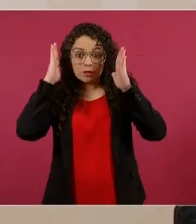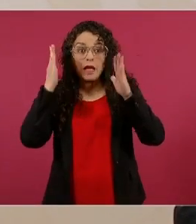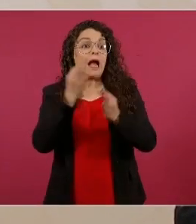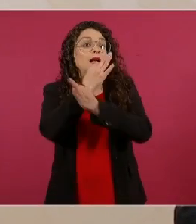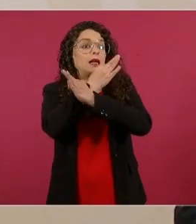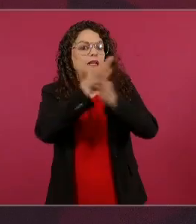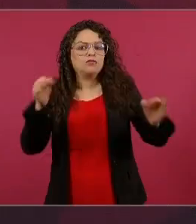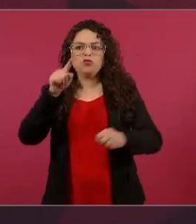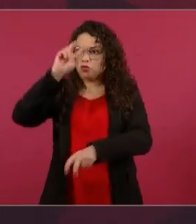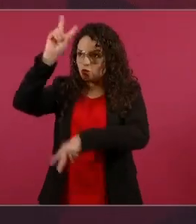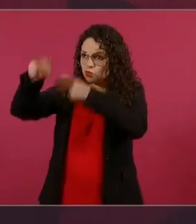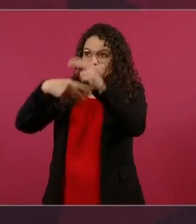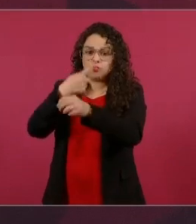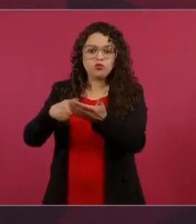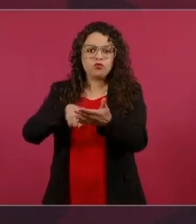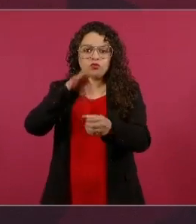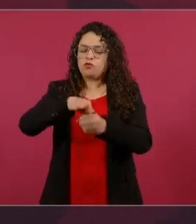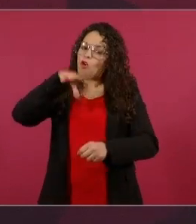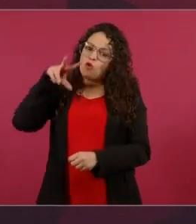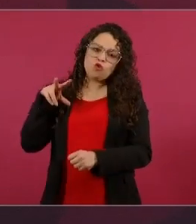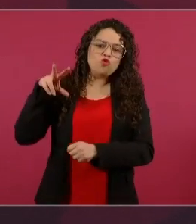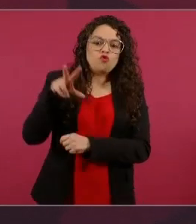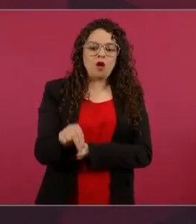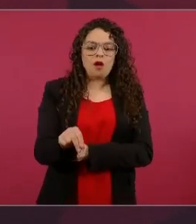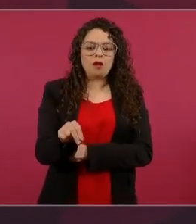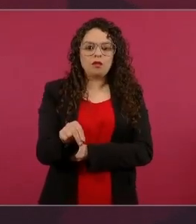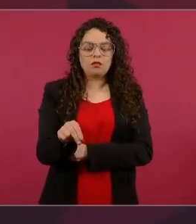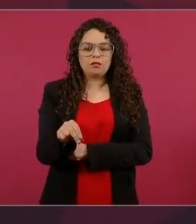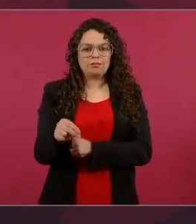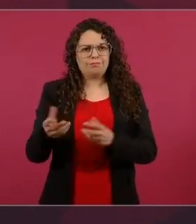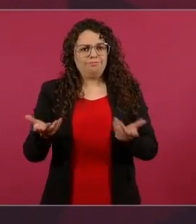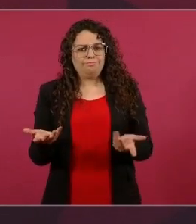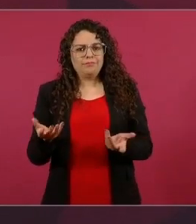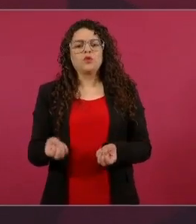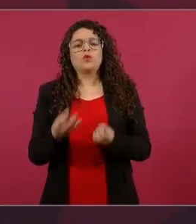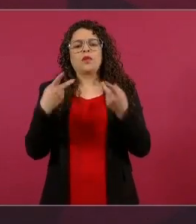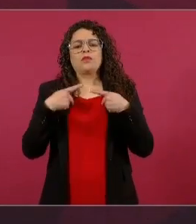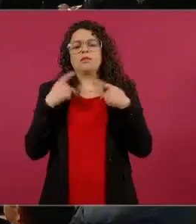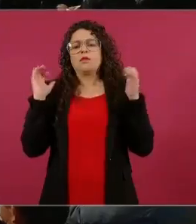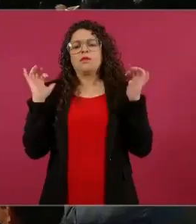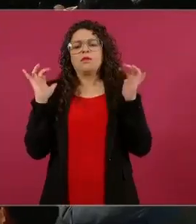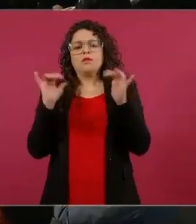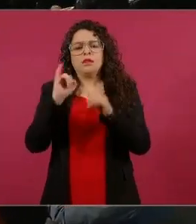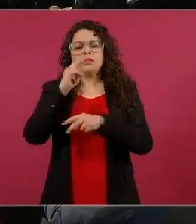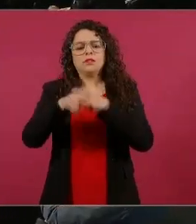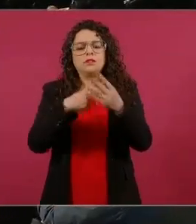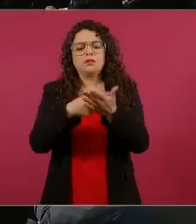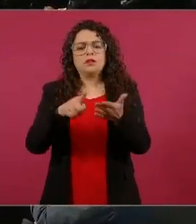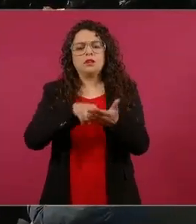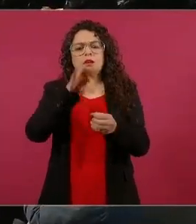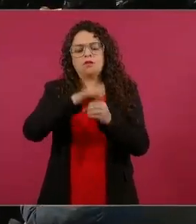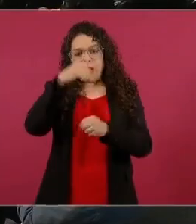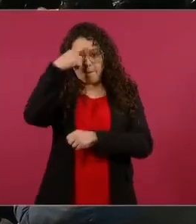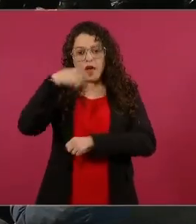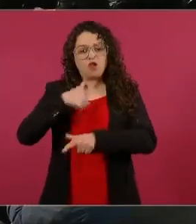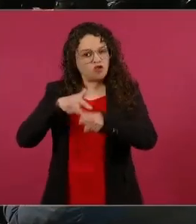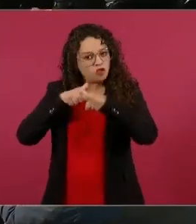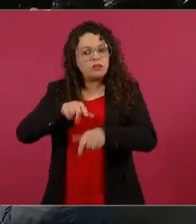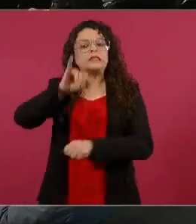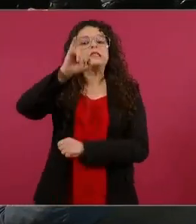votar y votaron por mí Cuántos que yo